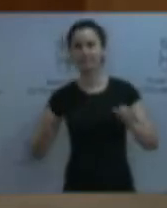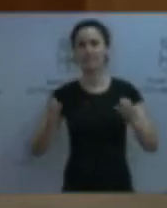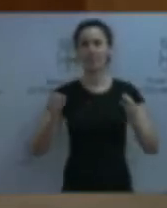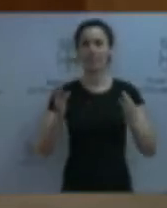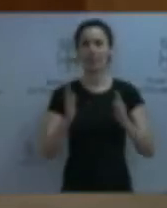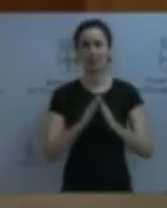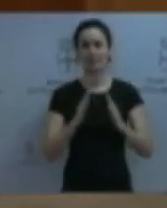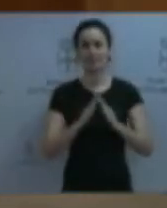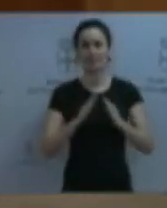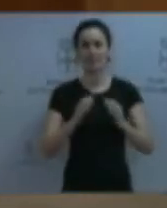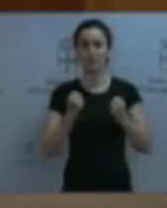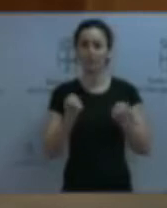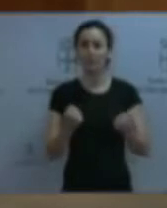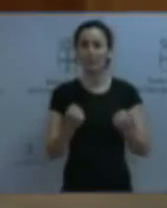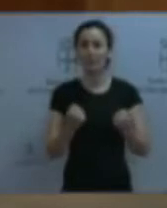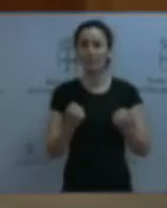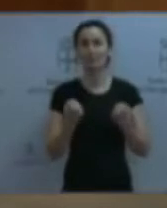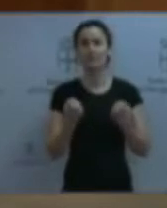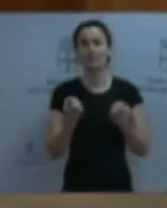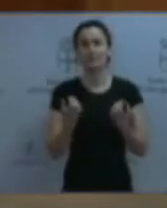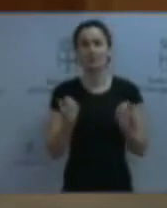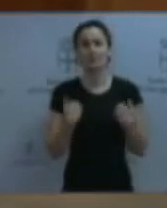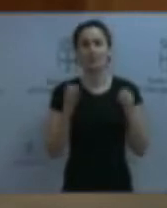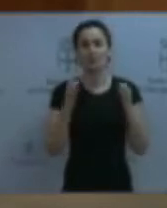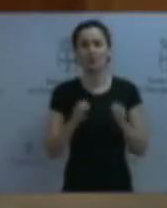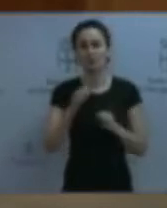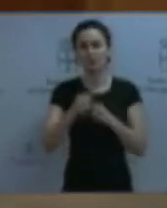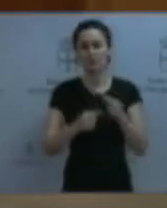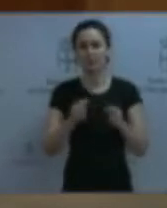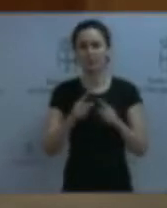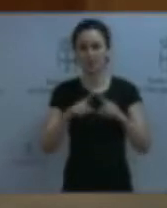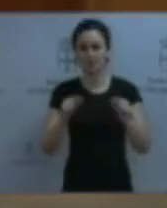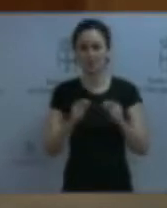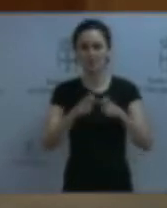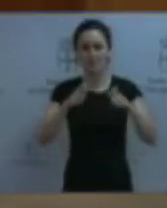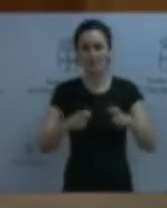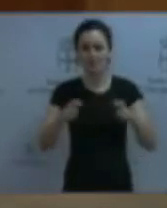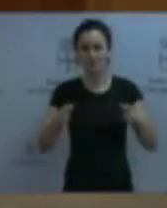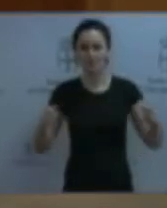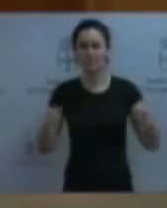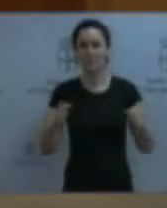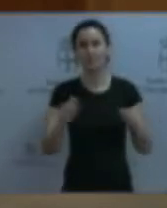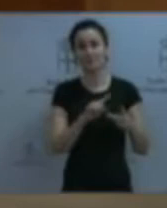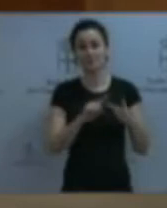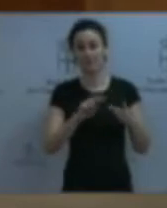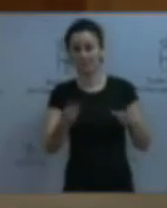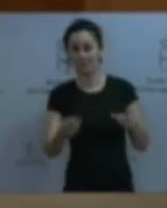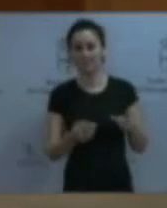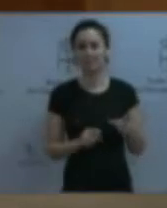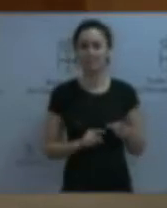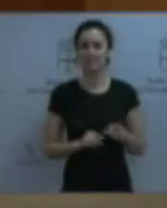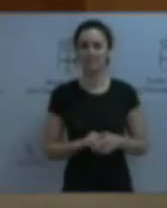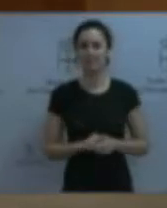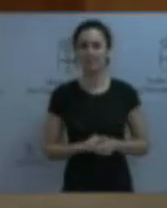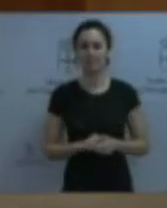severa en la que se encuentran cada vez más familias asturianas. Tienen otra respuesta más a la urgencia, que